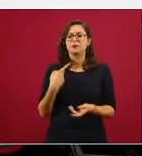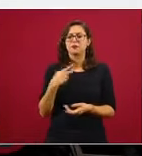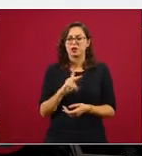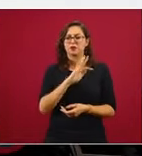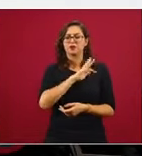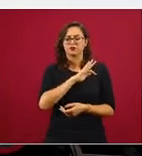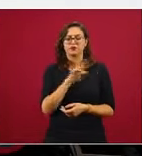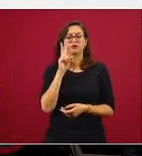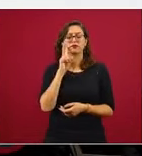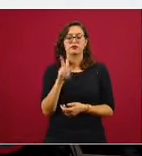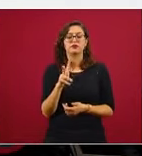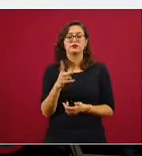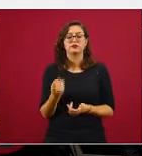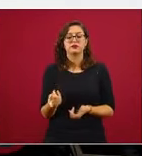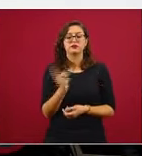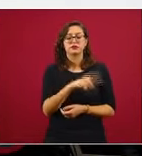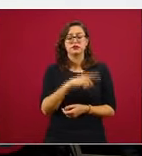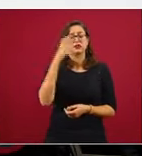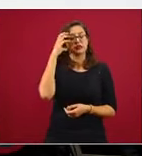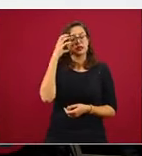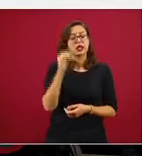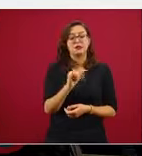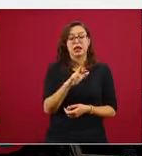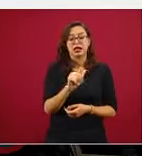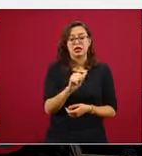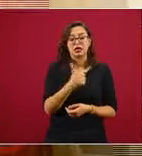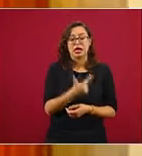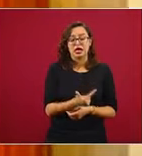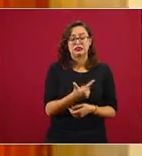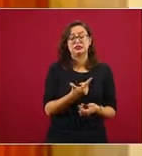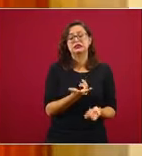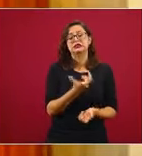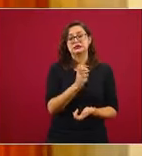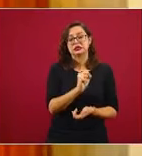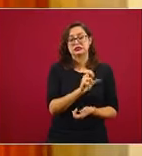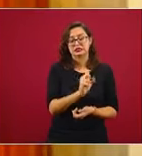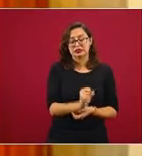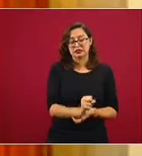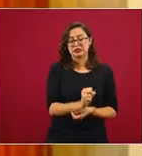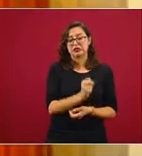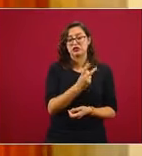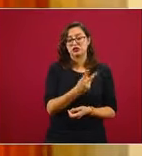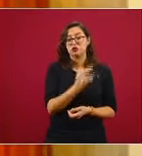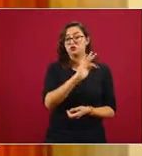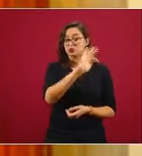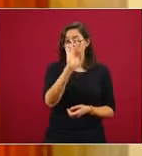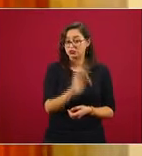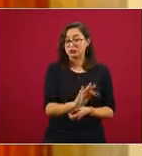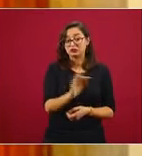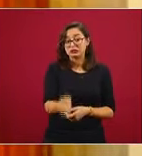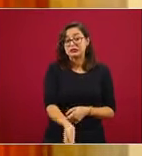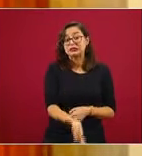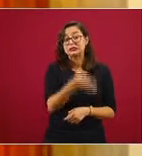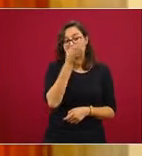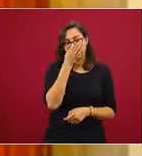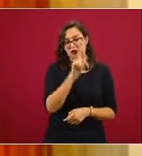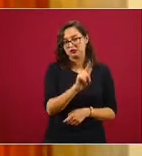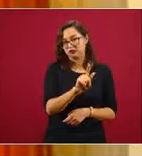que la ocupación de camas general está en un 62%, a solo 8 puntos de lo que sería este nivel de seguridad